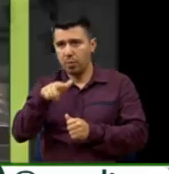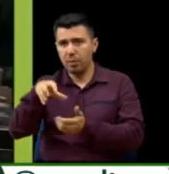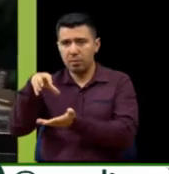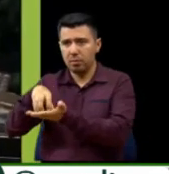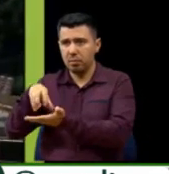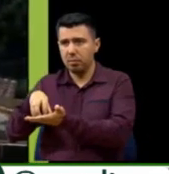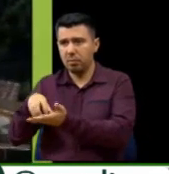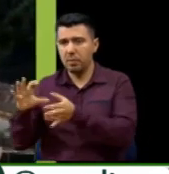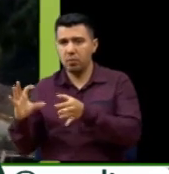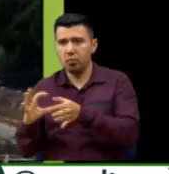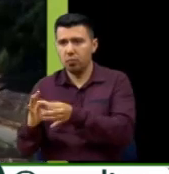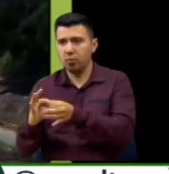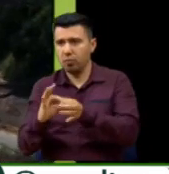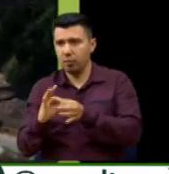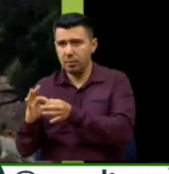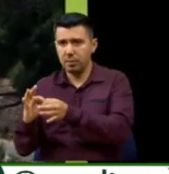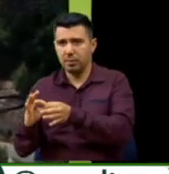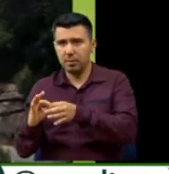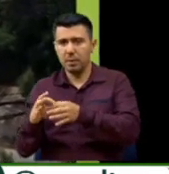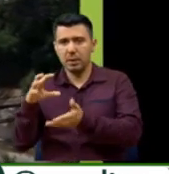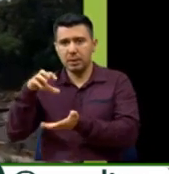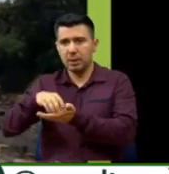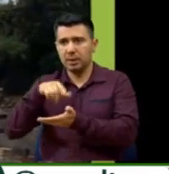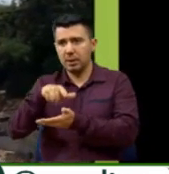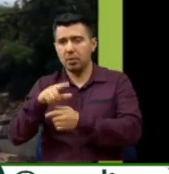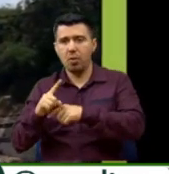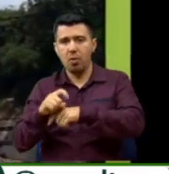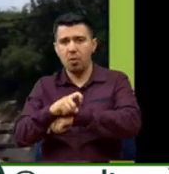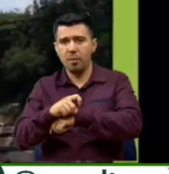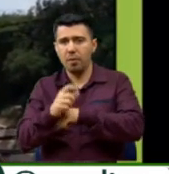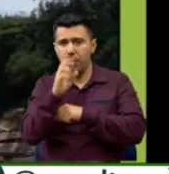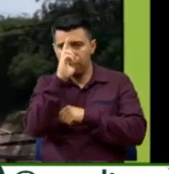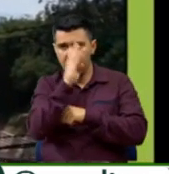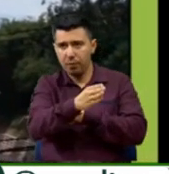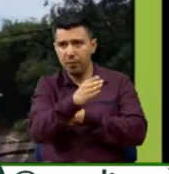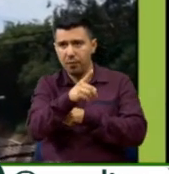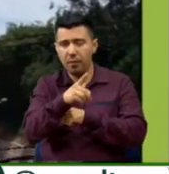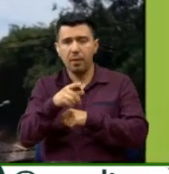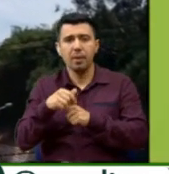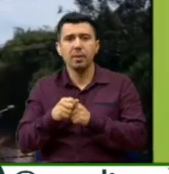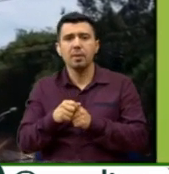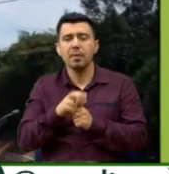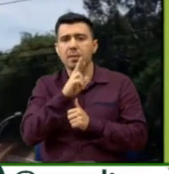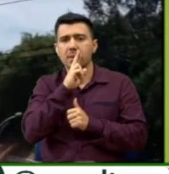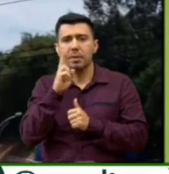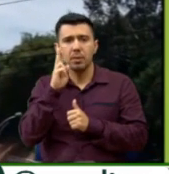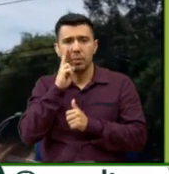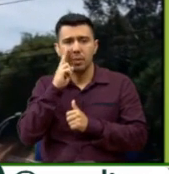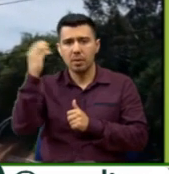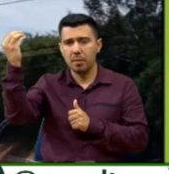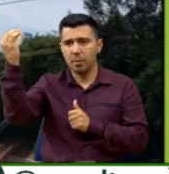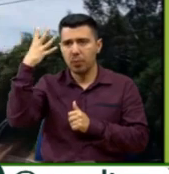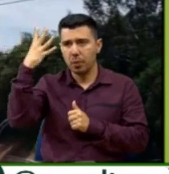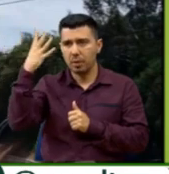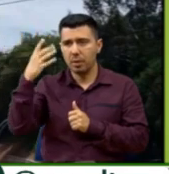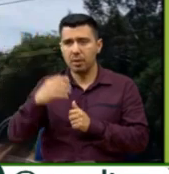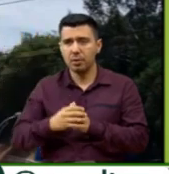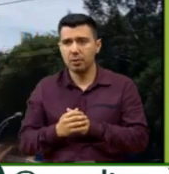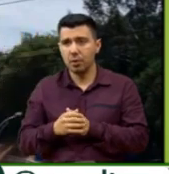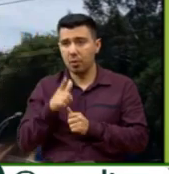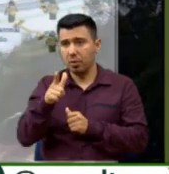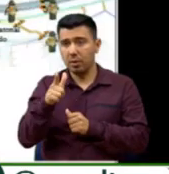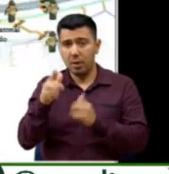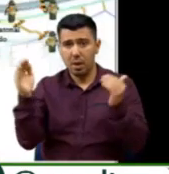unificado estará en el sector La Hormiga, diagonal al restaurante Puerta del Sol. La tarima para los visitantes se ubicará en